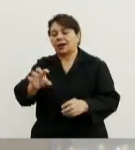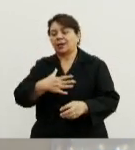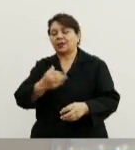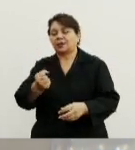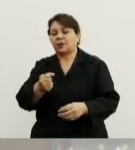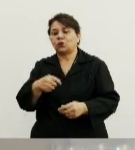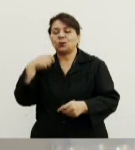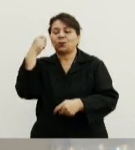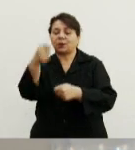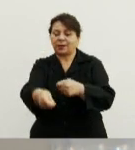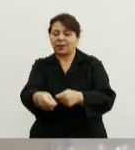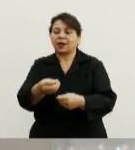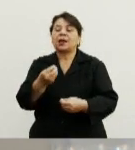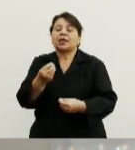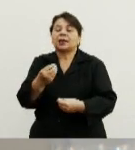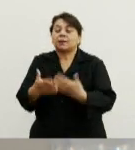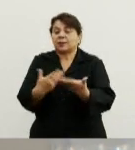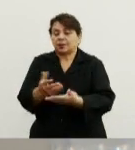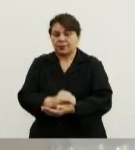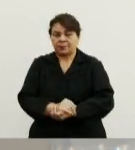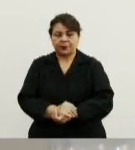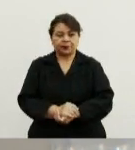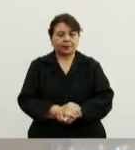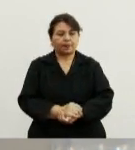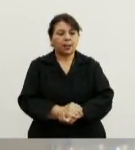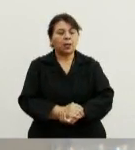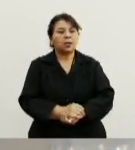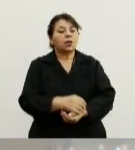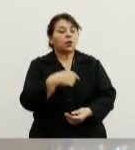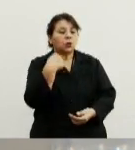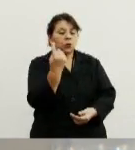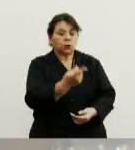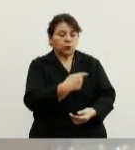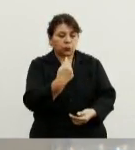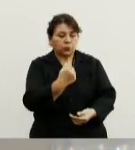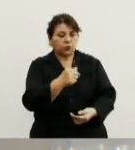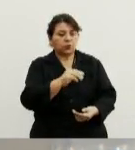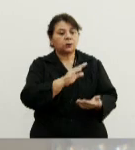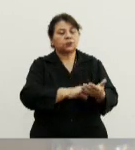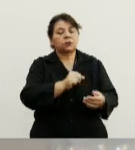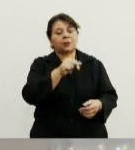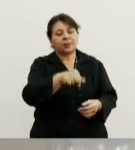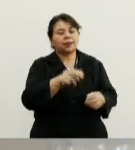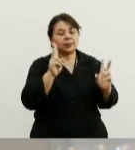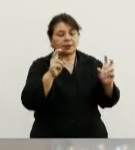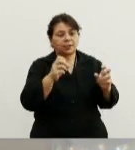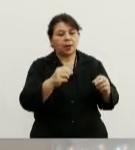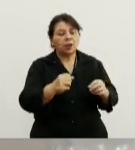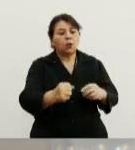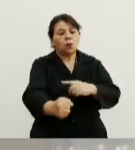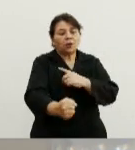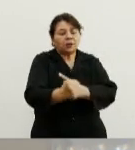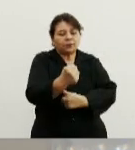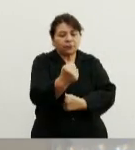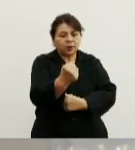cuando llegue dice la pregunta de esta periodista bueno nosotros si bien hemos realizado un gran esfuerzo en la compra